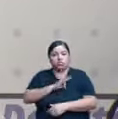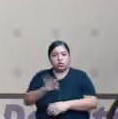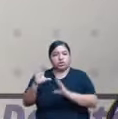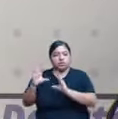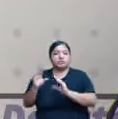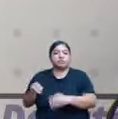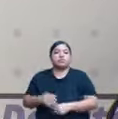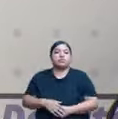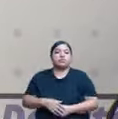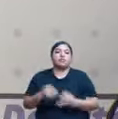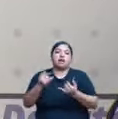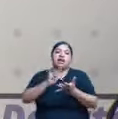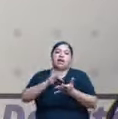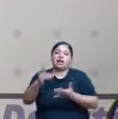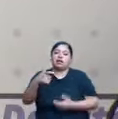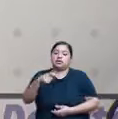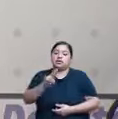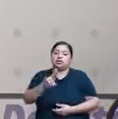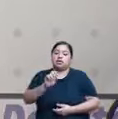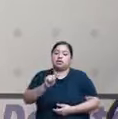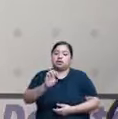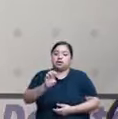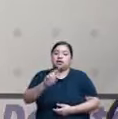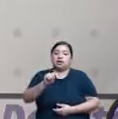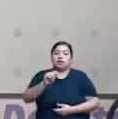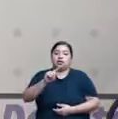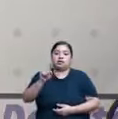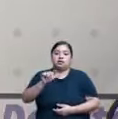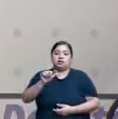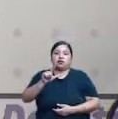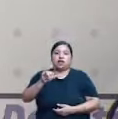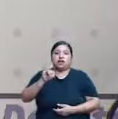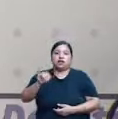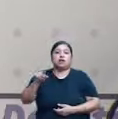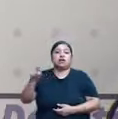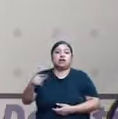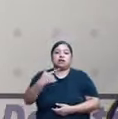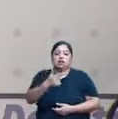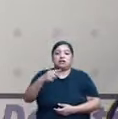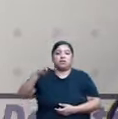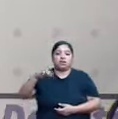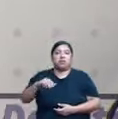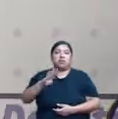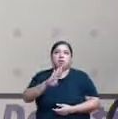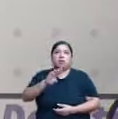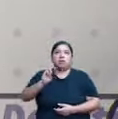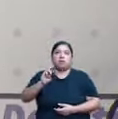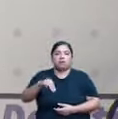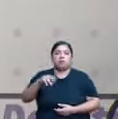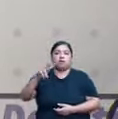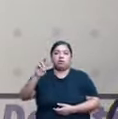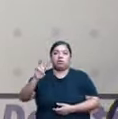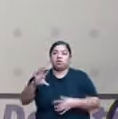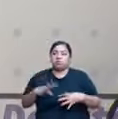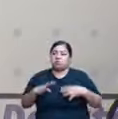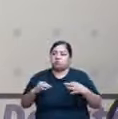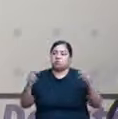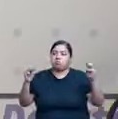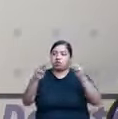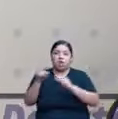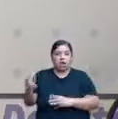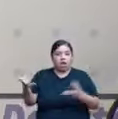presencia de Quetzali Flores, que es quien robotizó la General Motors y la BMW originaria de Mixquiahuala.